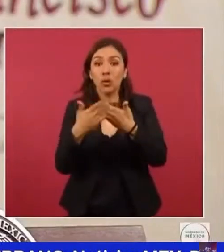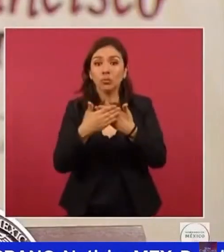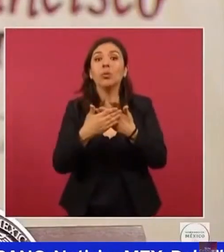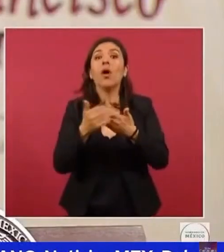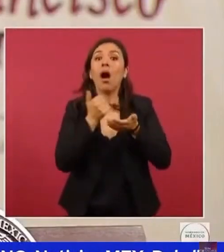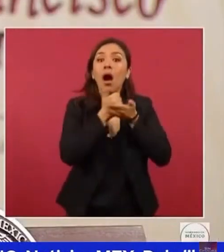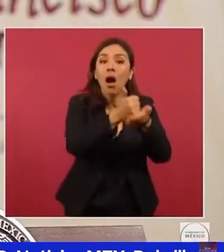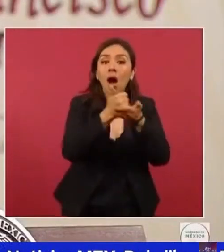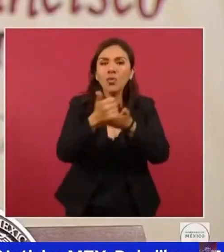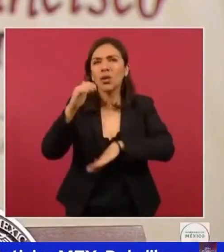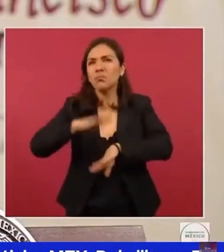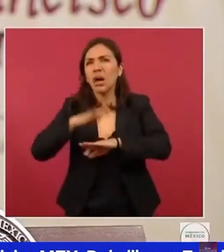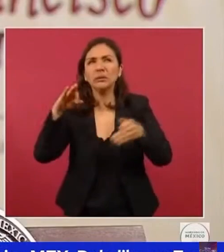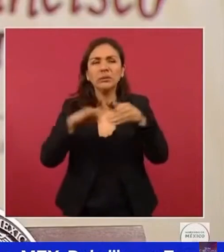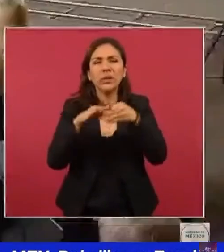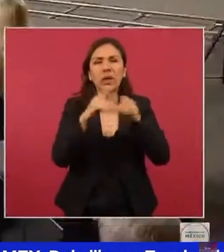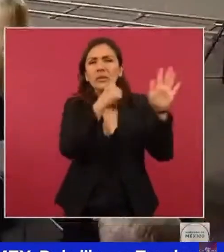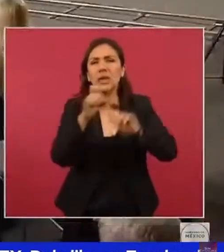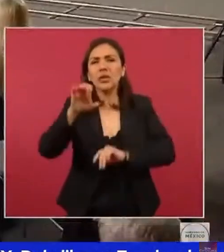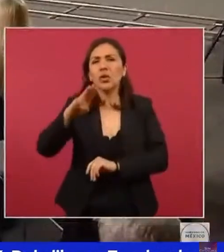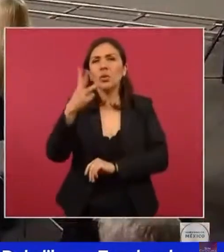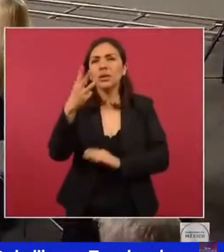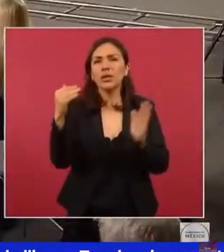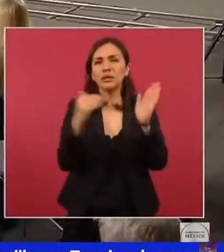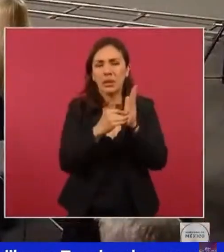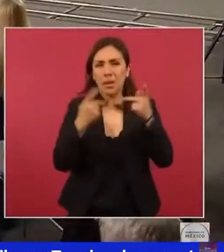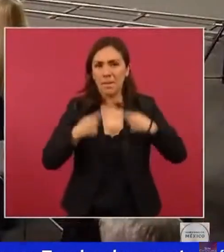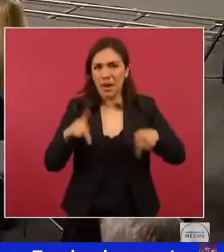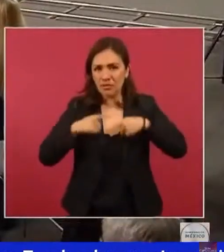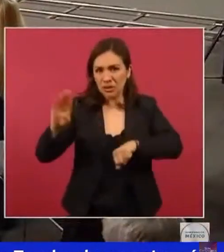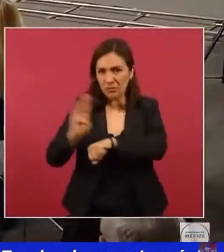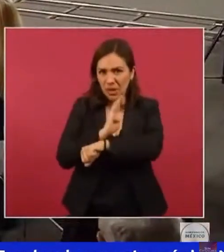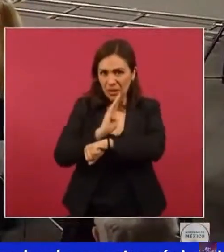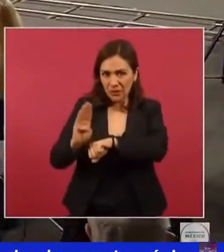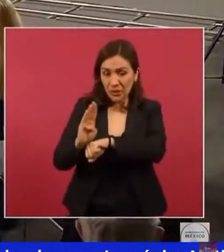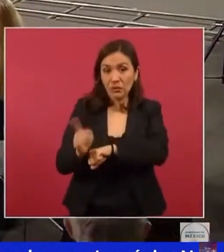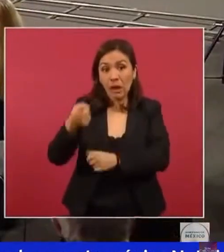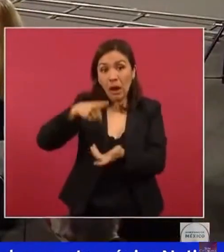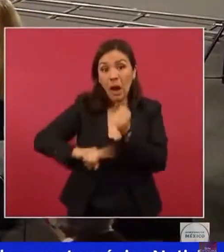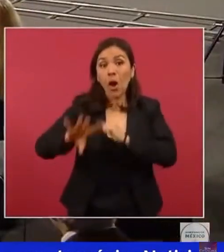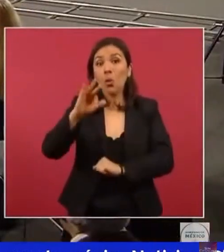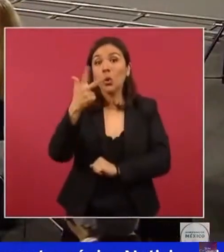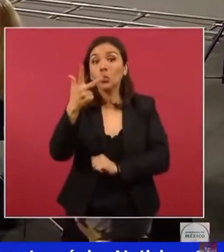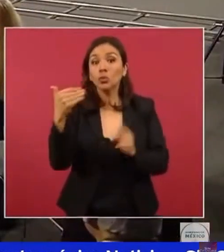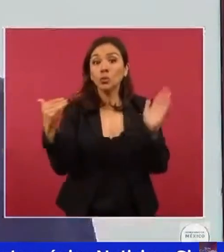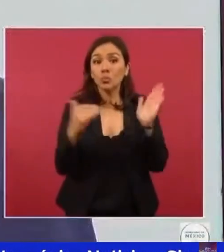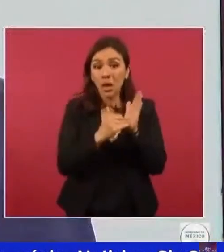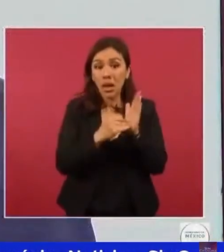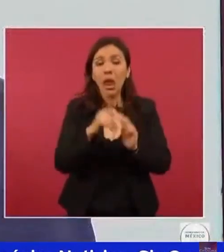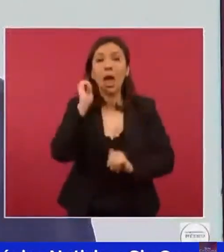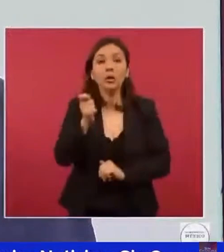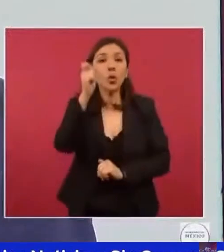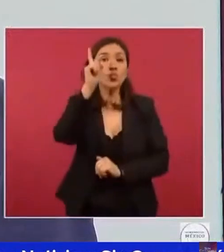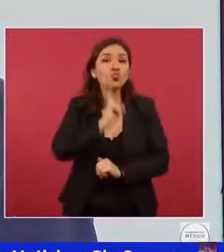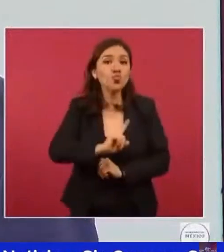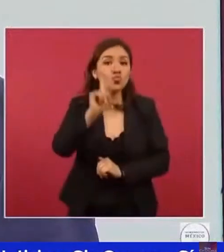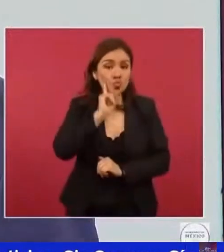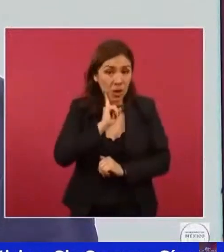más de 193 mil beneficiarios, de los cuales 48 mil son mujeres,